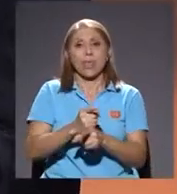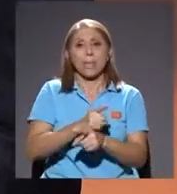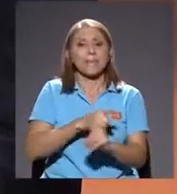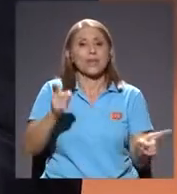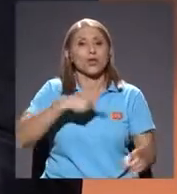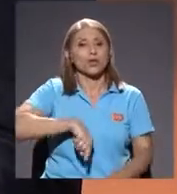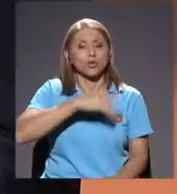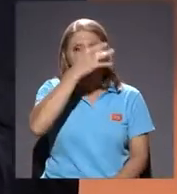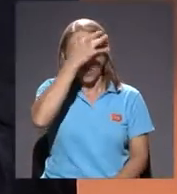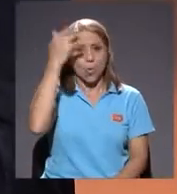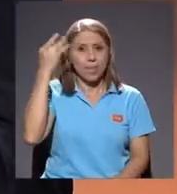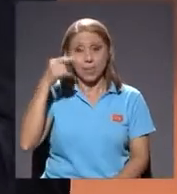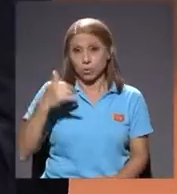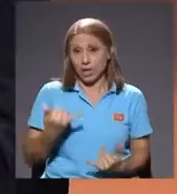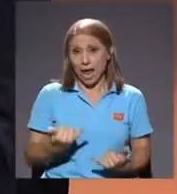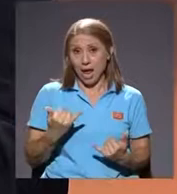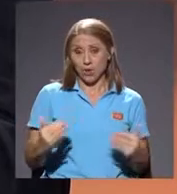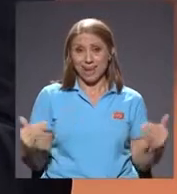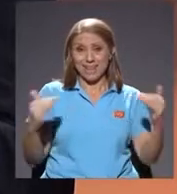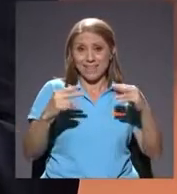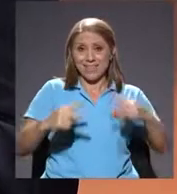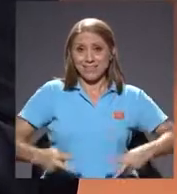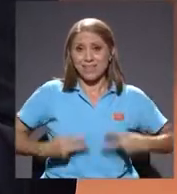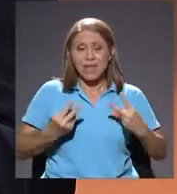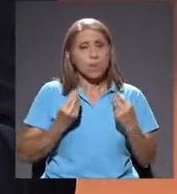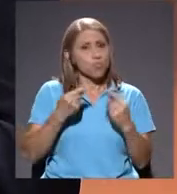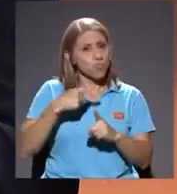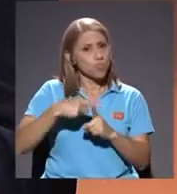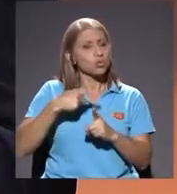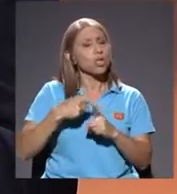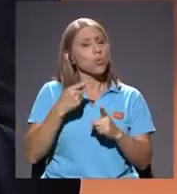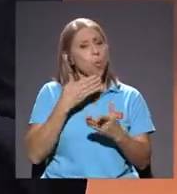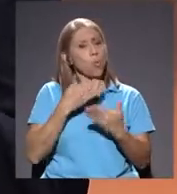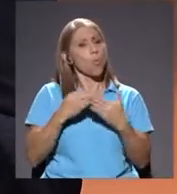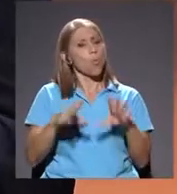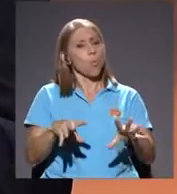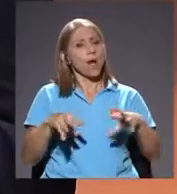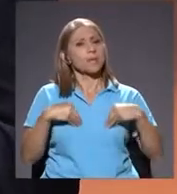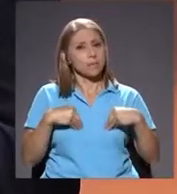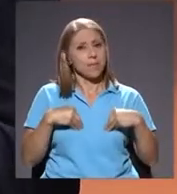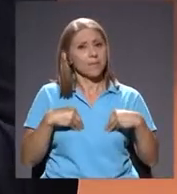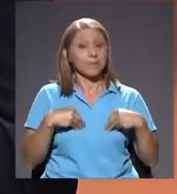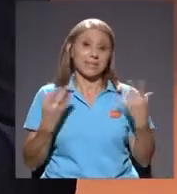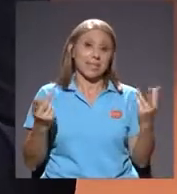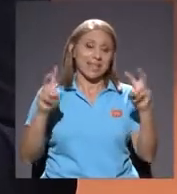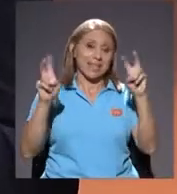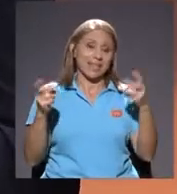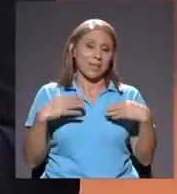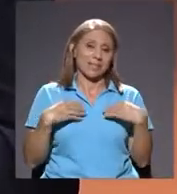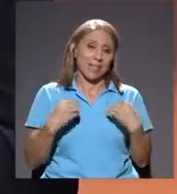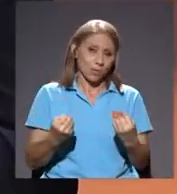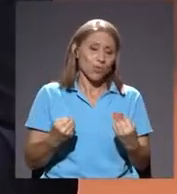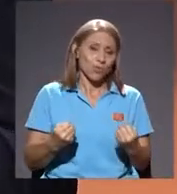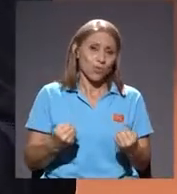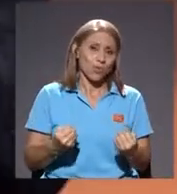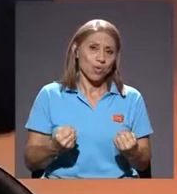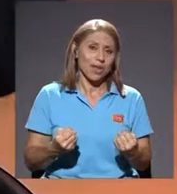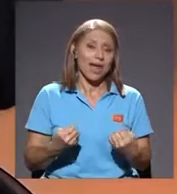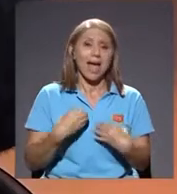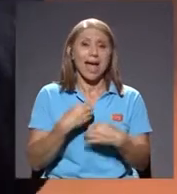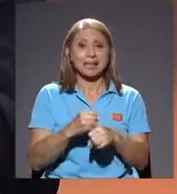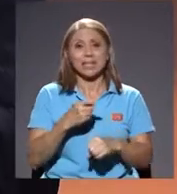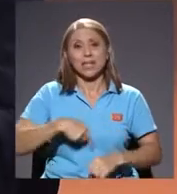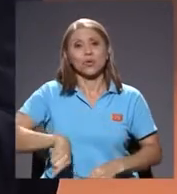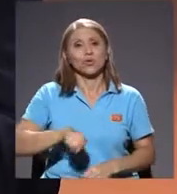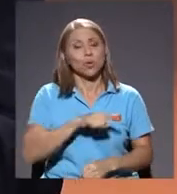tenemos un nivel de vida bastante bastante positivo bastante aceptable a partir de eso y donde bueno el tema de salud por cierto nos hace nos coloca todavía